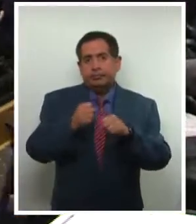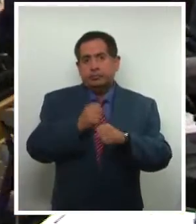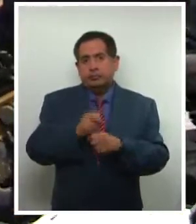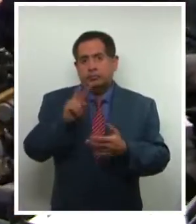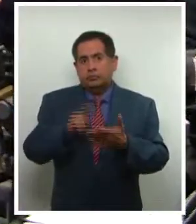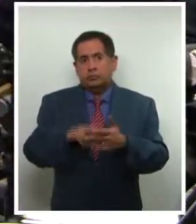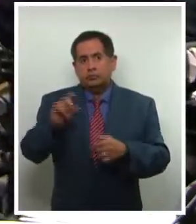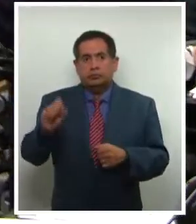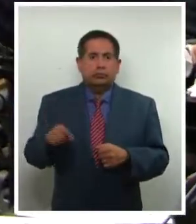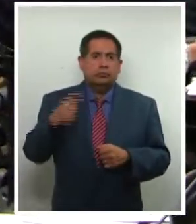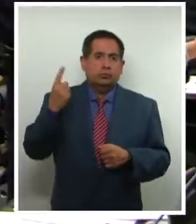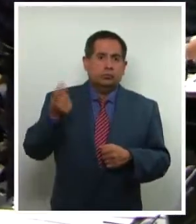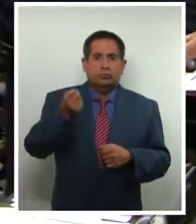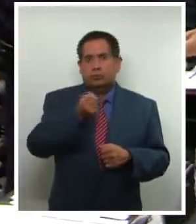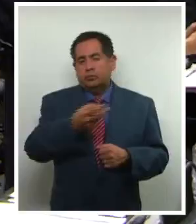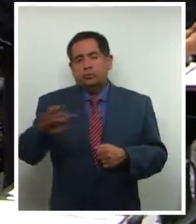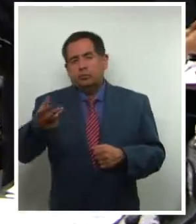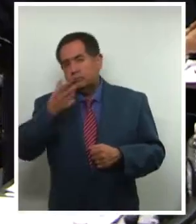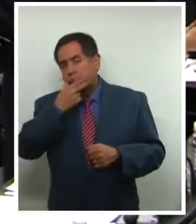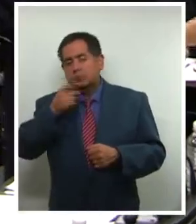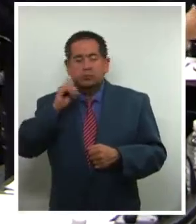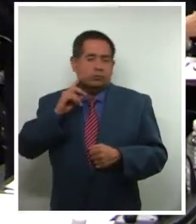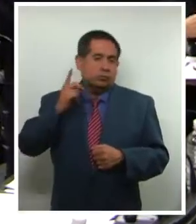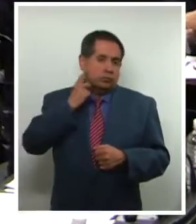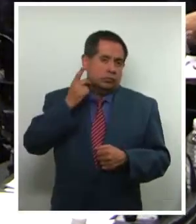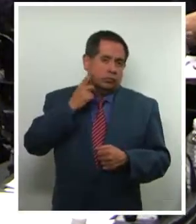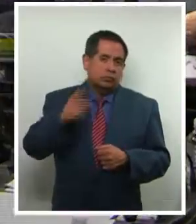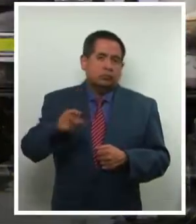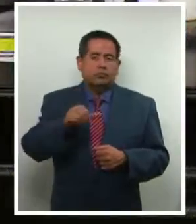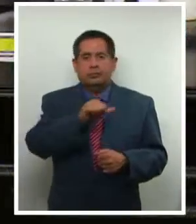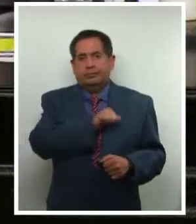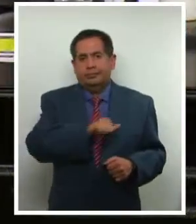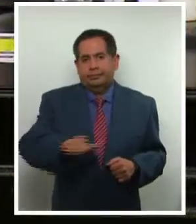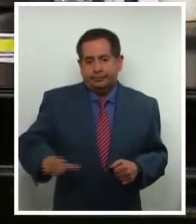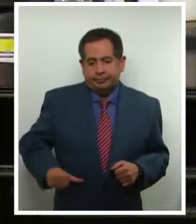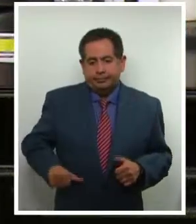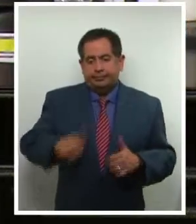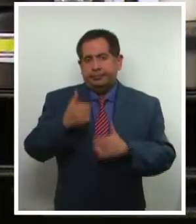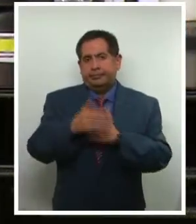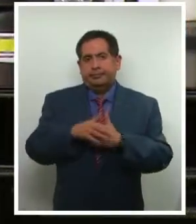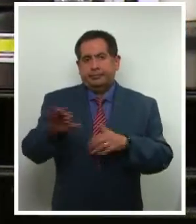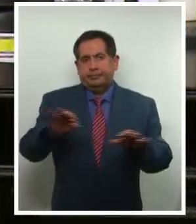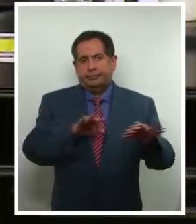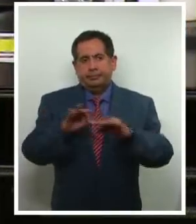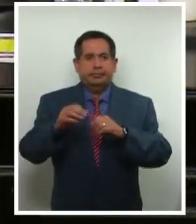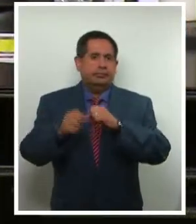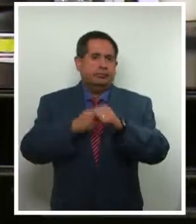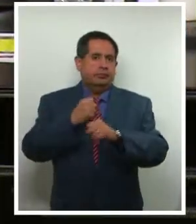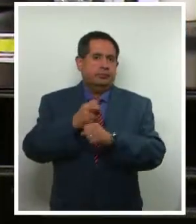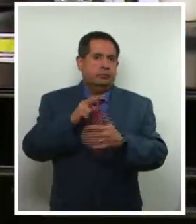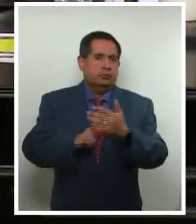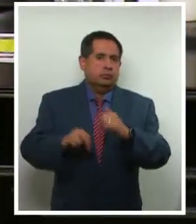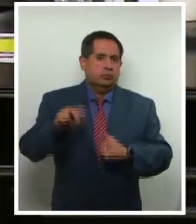a las y los diputados e integrantes de las alcaldías que sean electos en 2018.